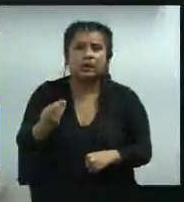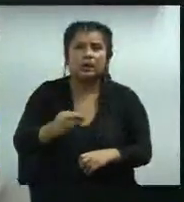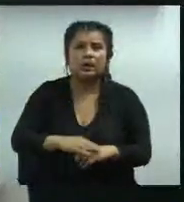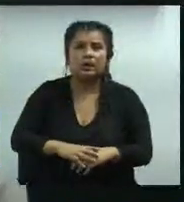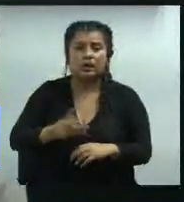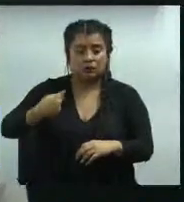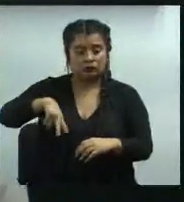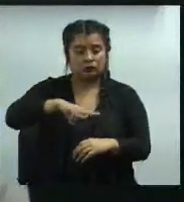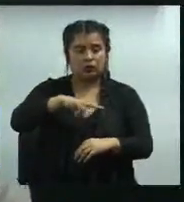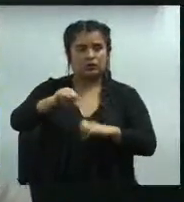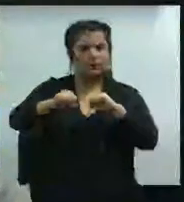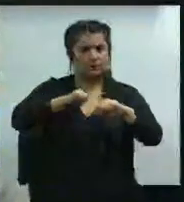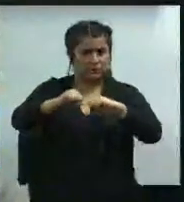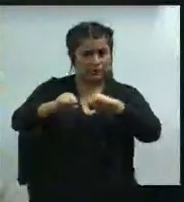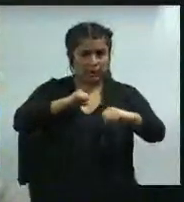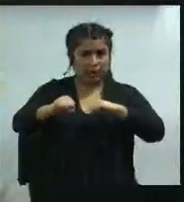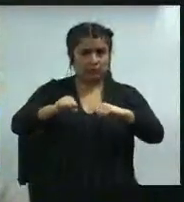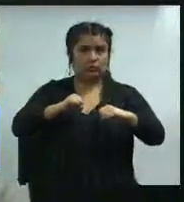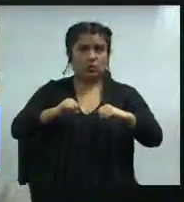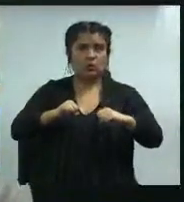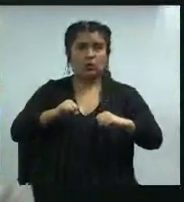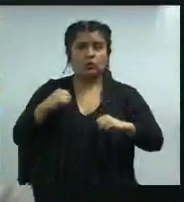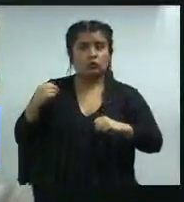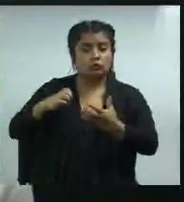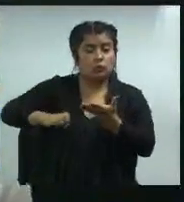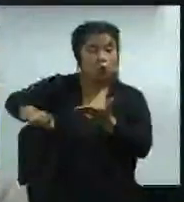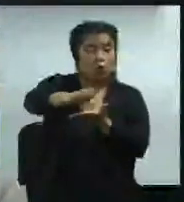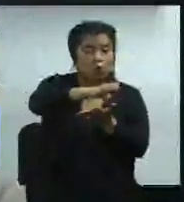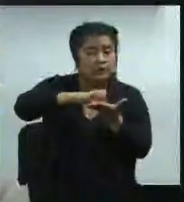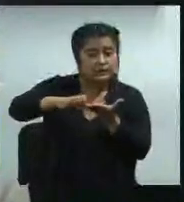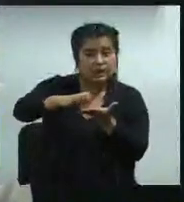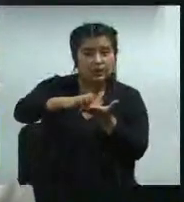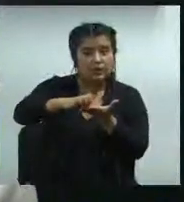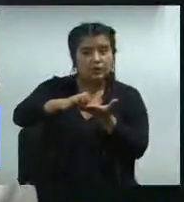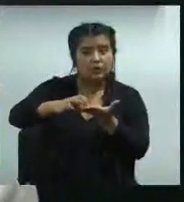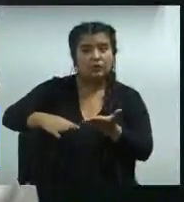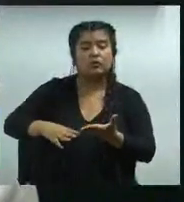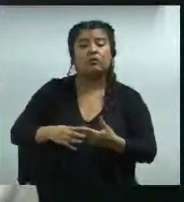estamos trabajando nosotros, casi todo el Estado. Por reacción,